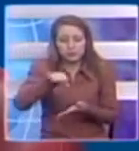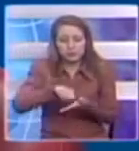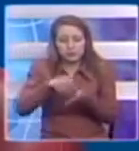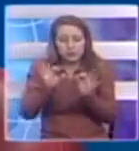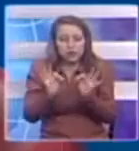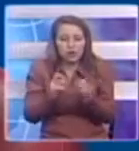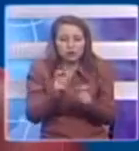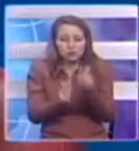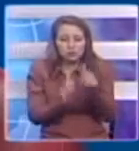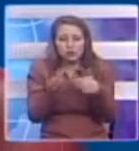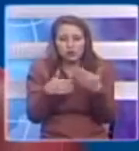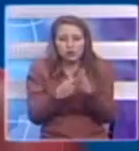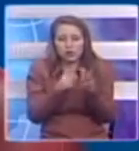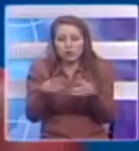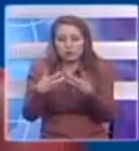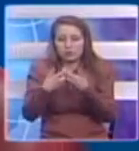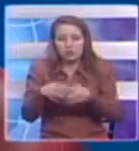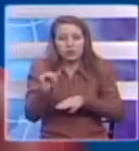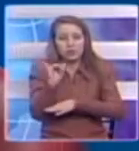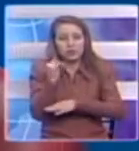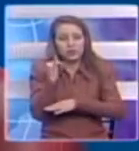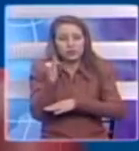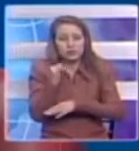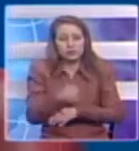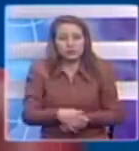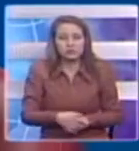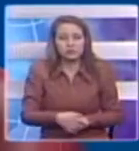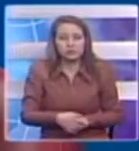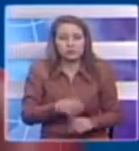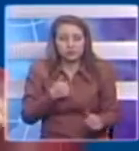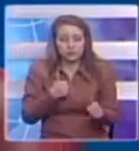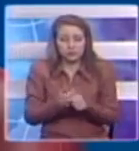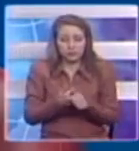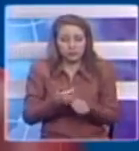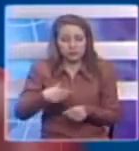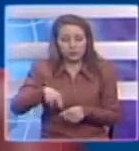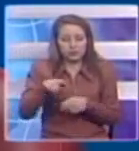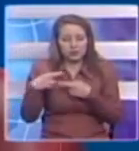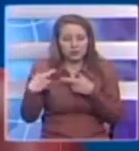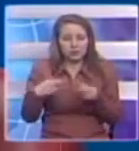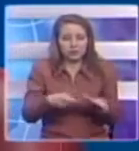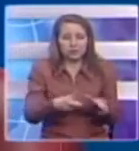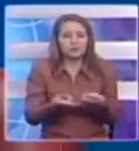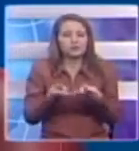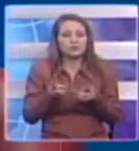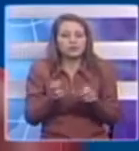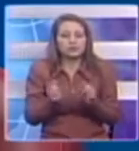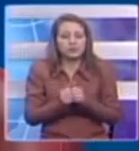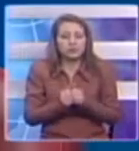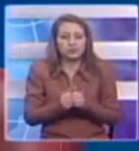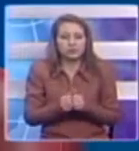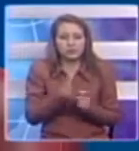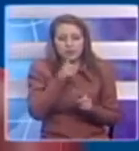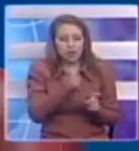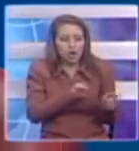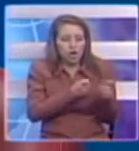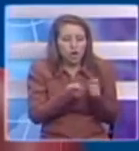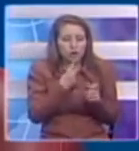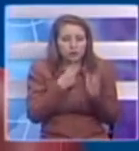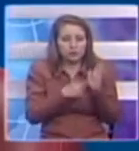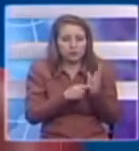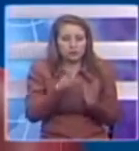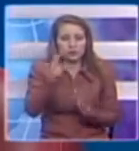ciudades o las poblaciones o las industrias asentadas cerca del río. también control por parte de, por